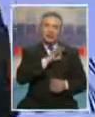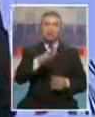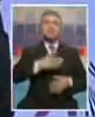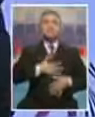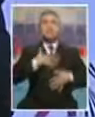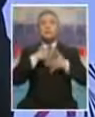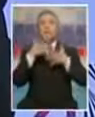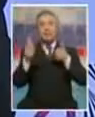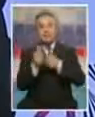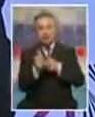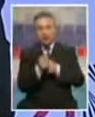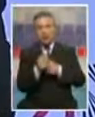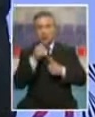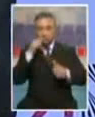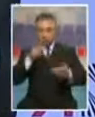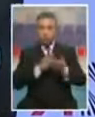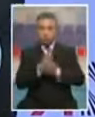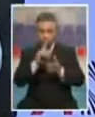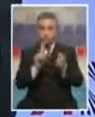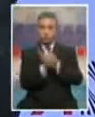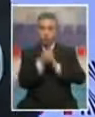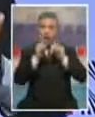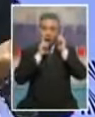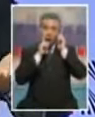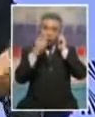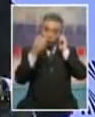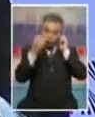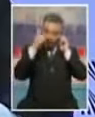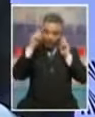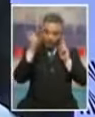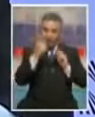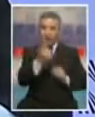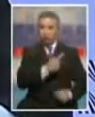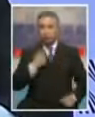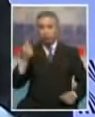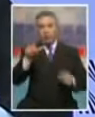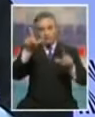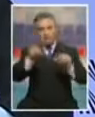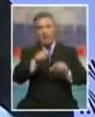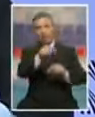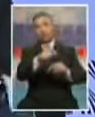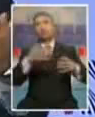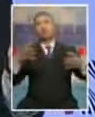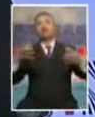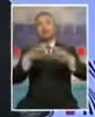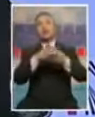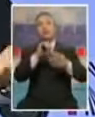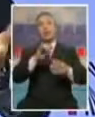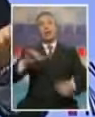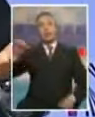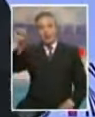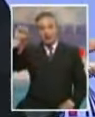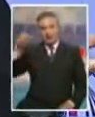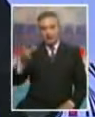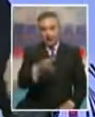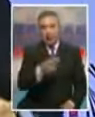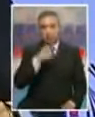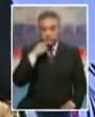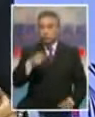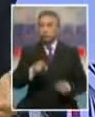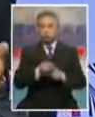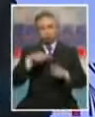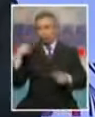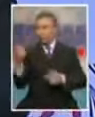más cercano? Voy a pasar a partir al revés. Creo que hay una buena idea que compartimos todos menos la Concertación y la derecha. Creo que estamos de acuerdo en el rechazo a Pascual